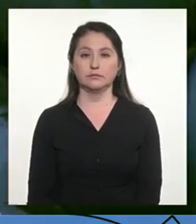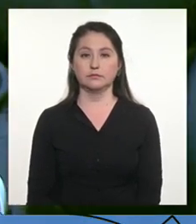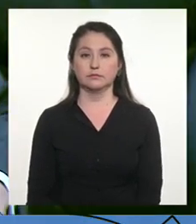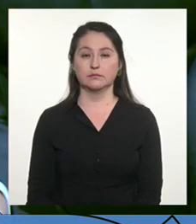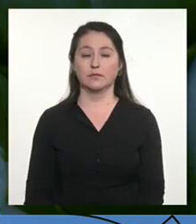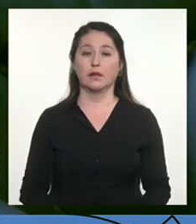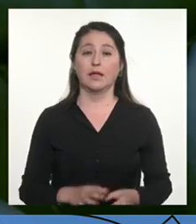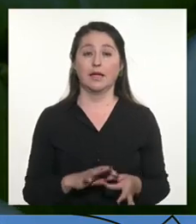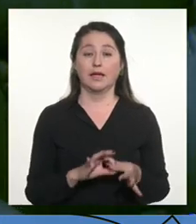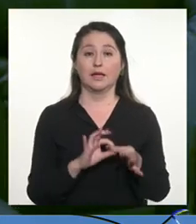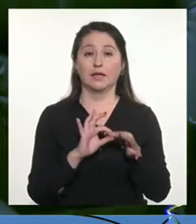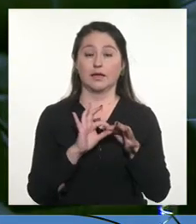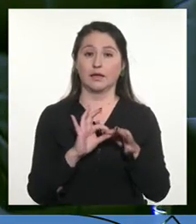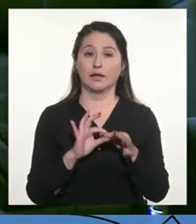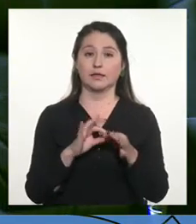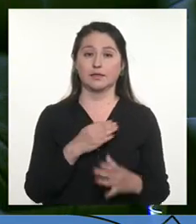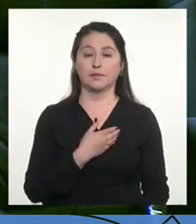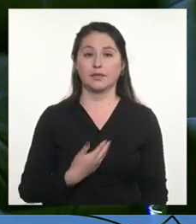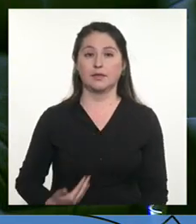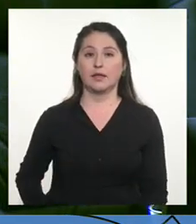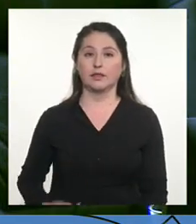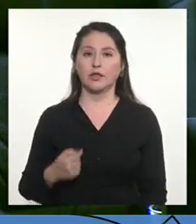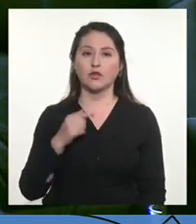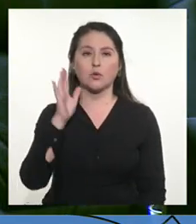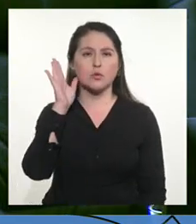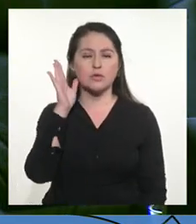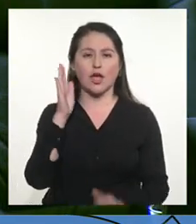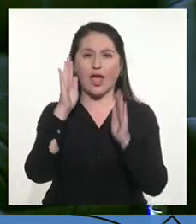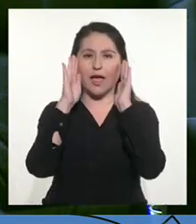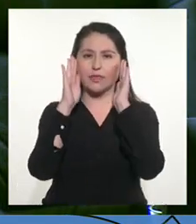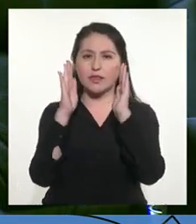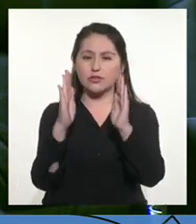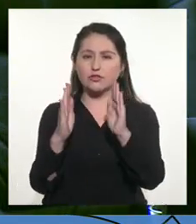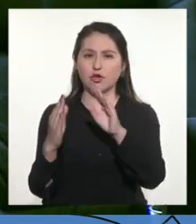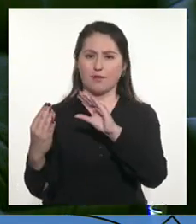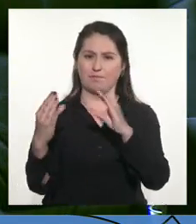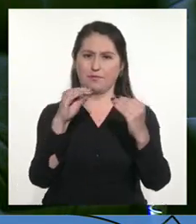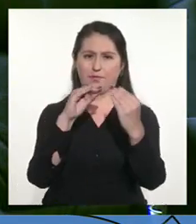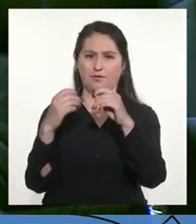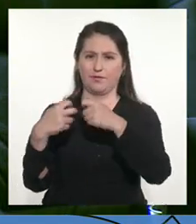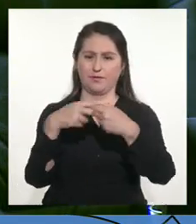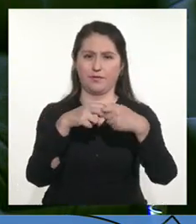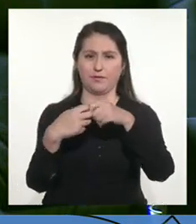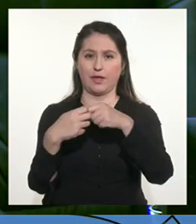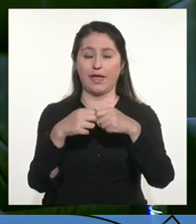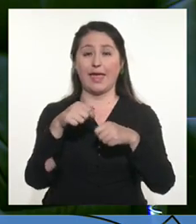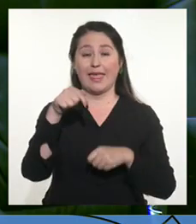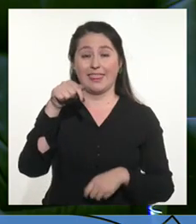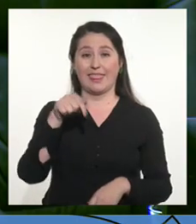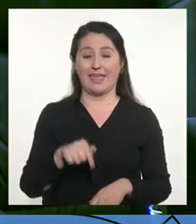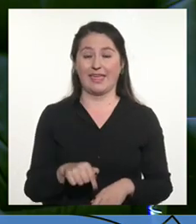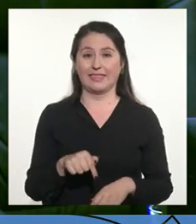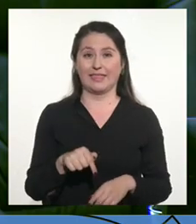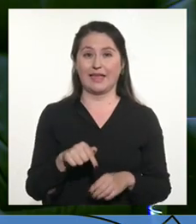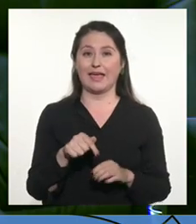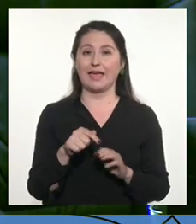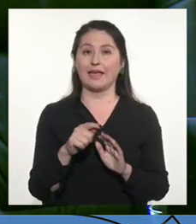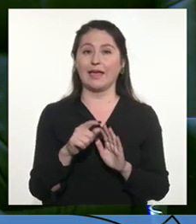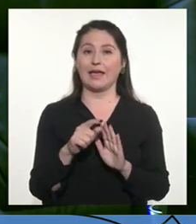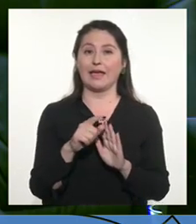gracias señor presidente escuchado con atención al debate que ha generado este proyecto de simplificación tributaria